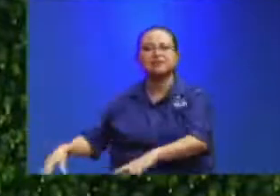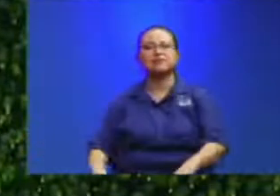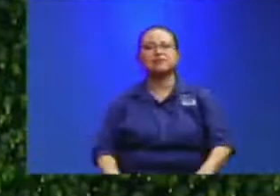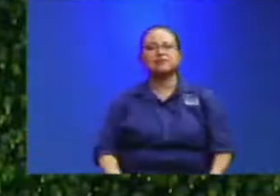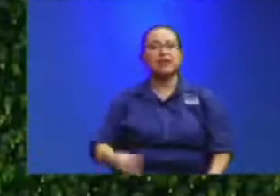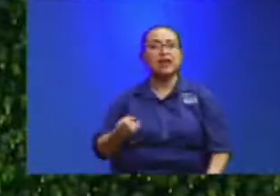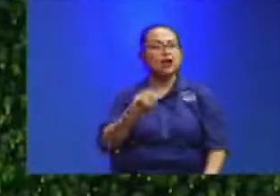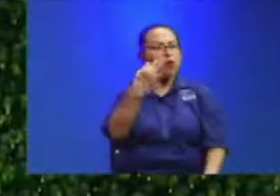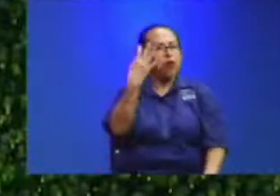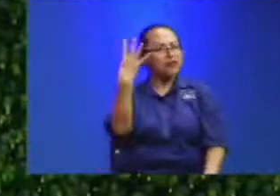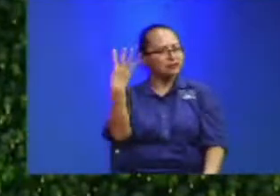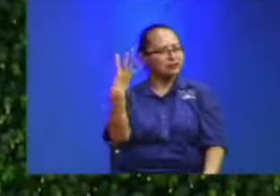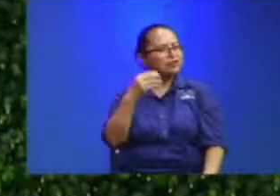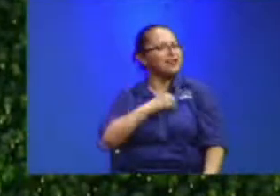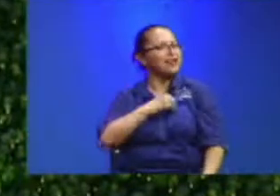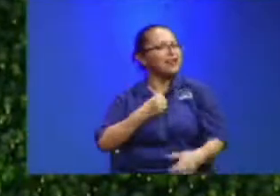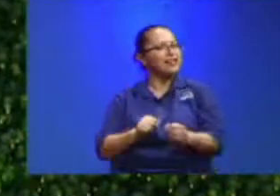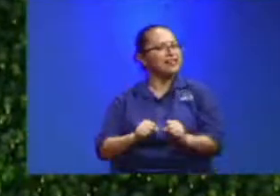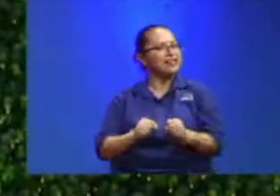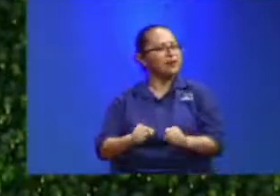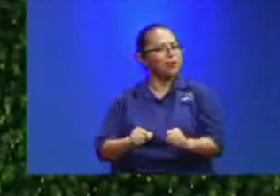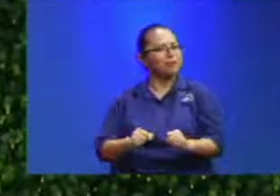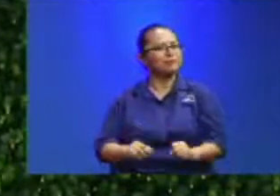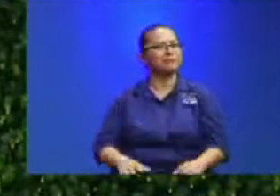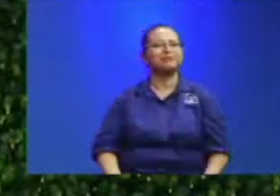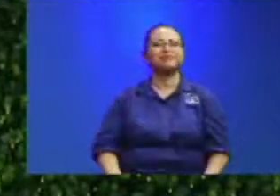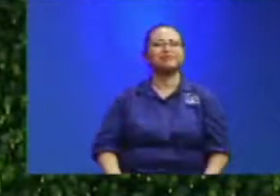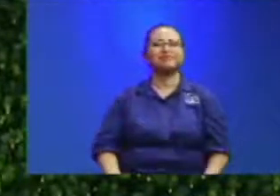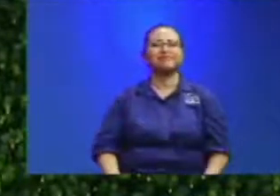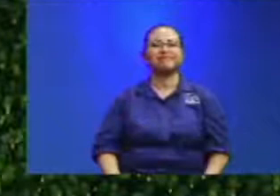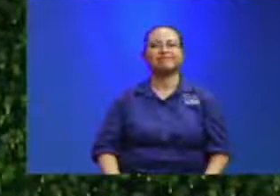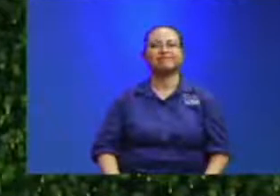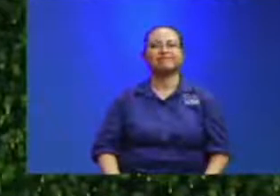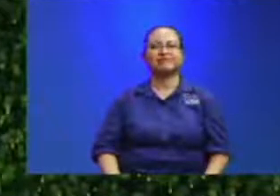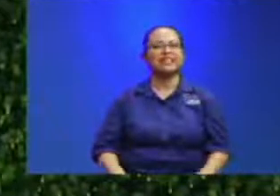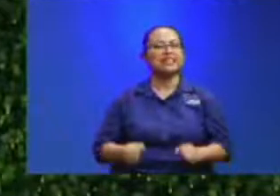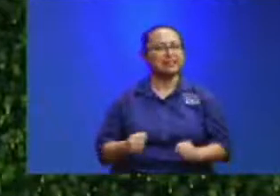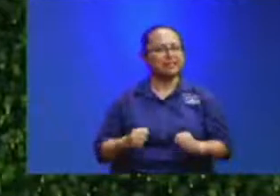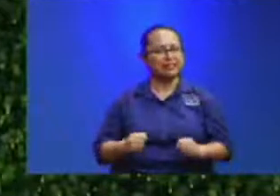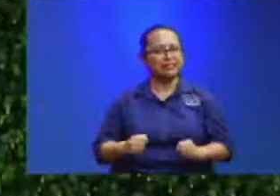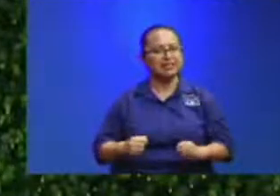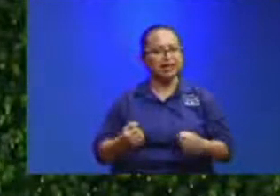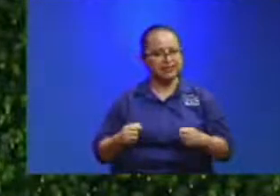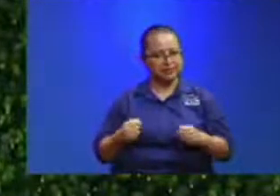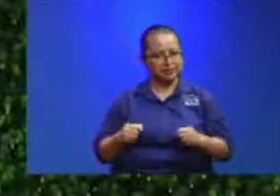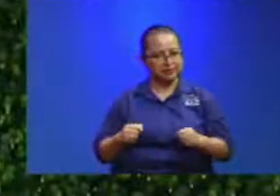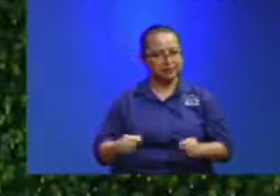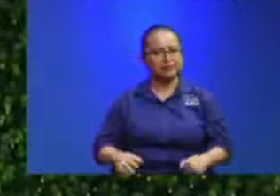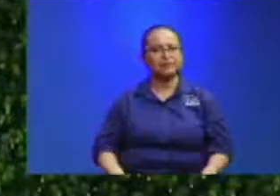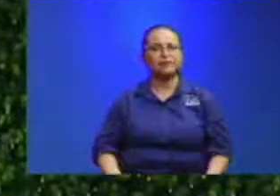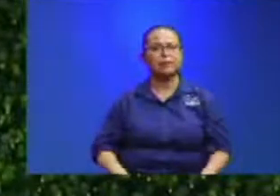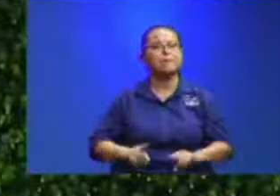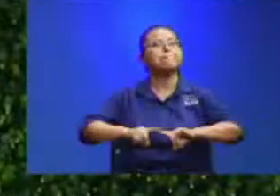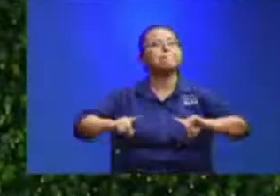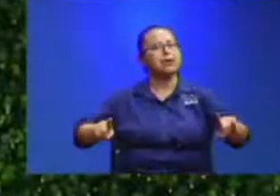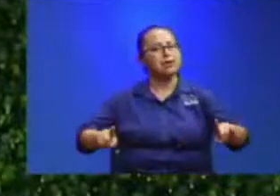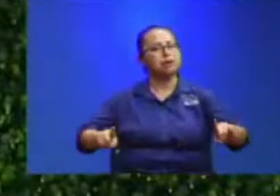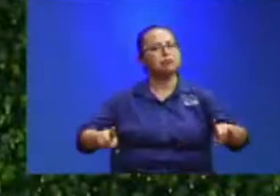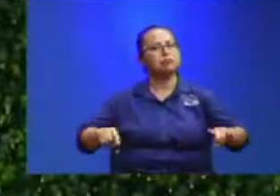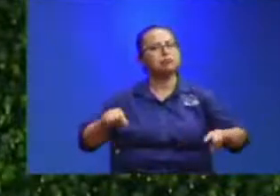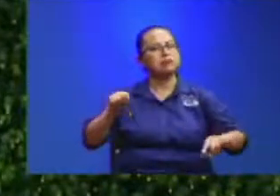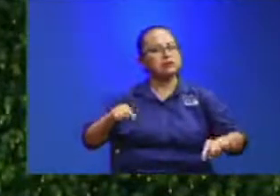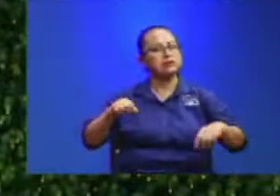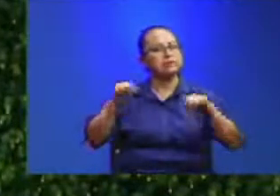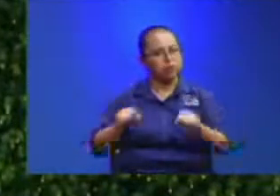cuanto están de acuerdo para hacerlo a eso eso es difícil hermano pero no imposible